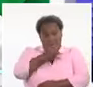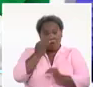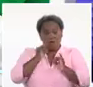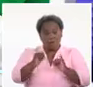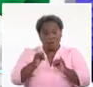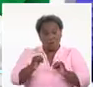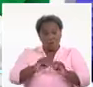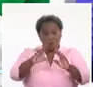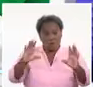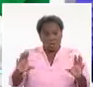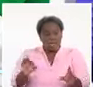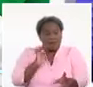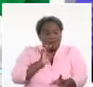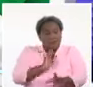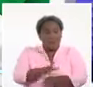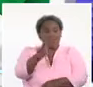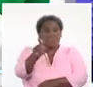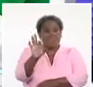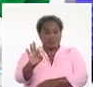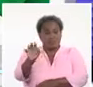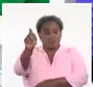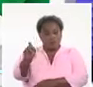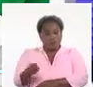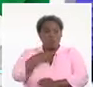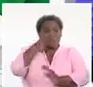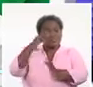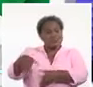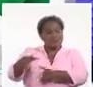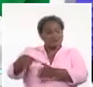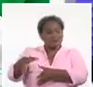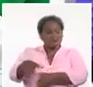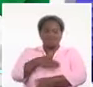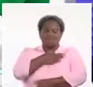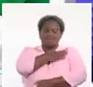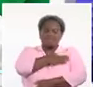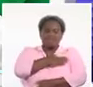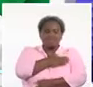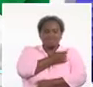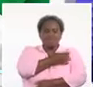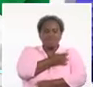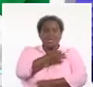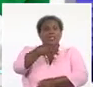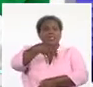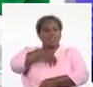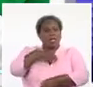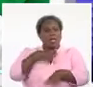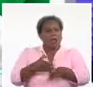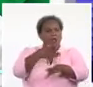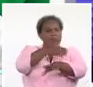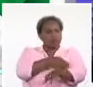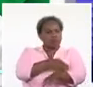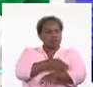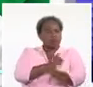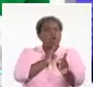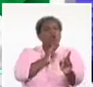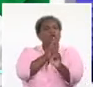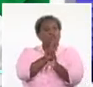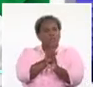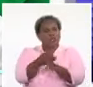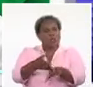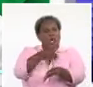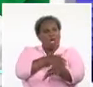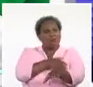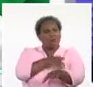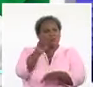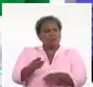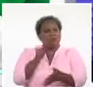las 18 personas que lamentamos su fallecimiento, todas tenían como antecedente el ser contacto de un caso